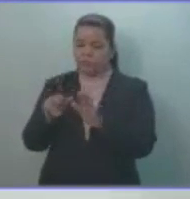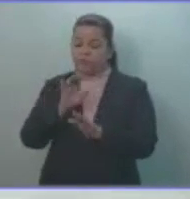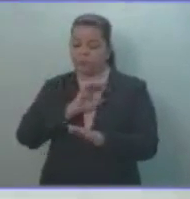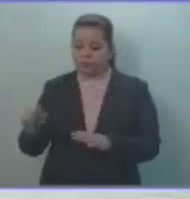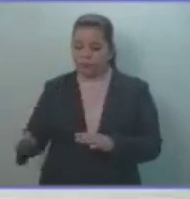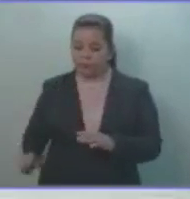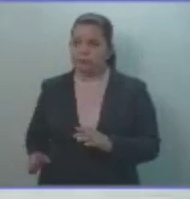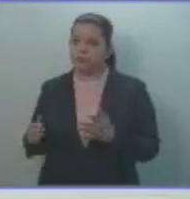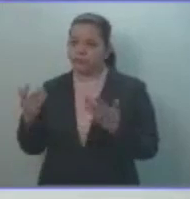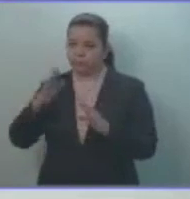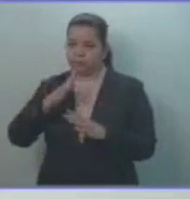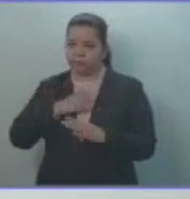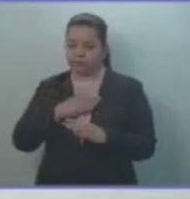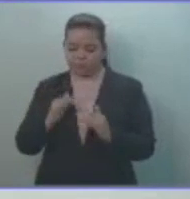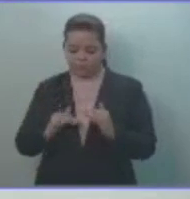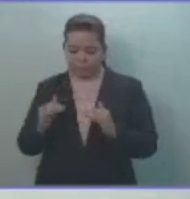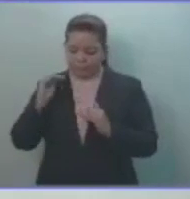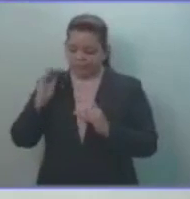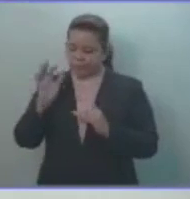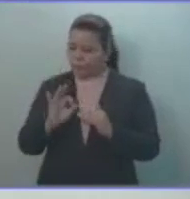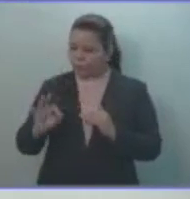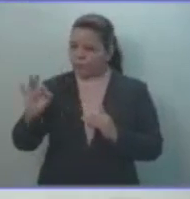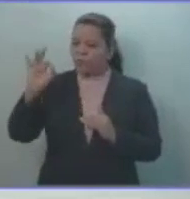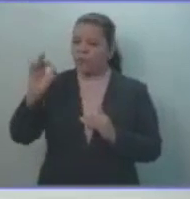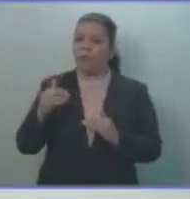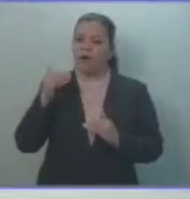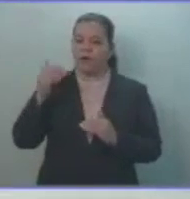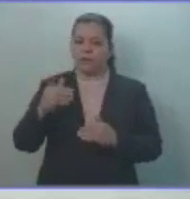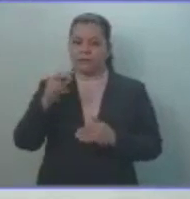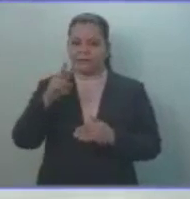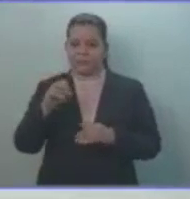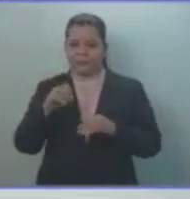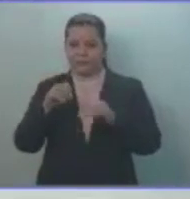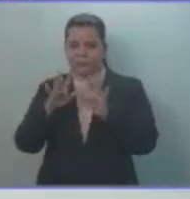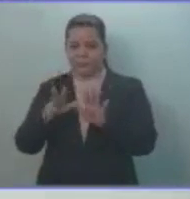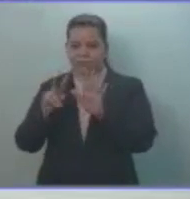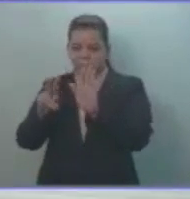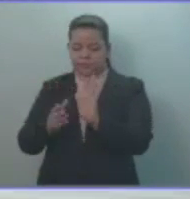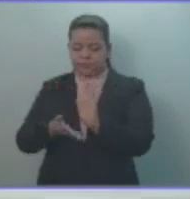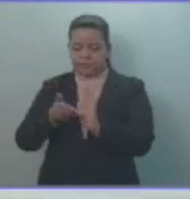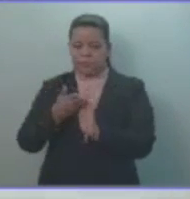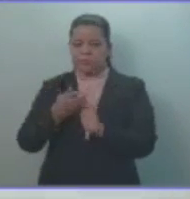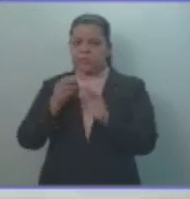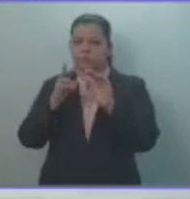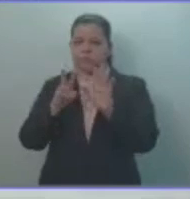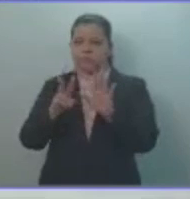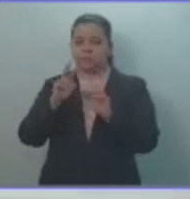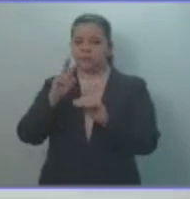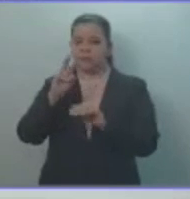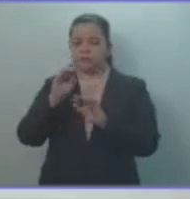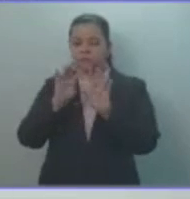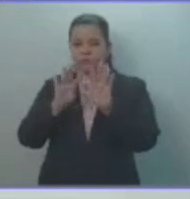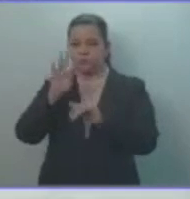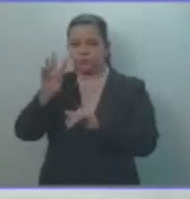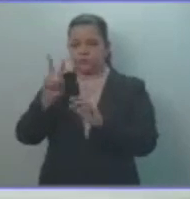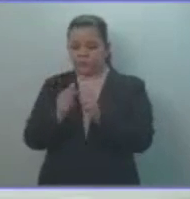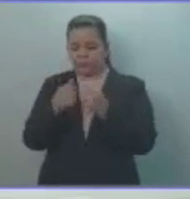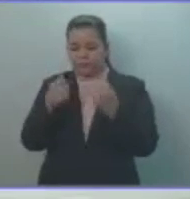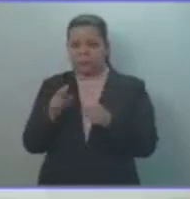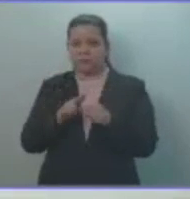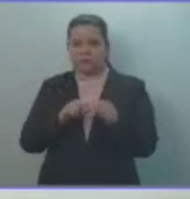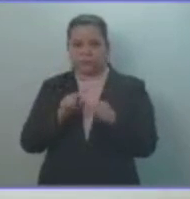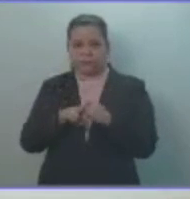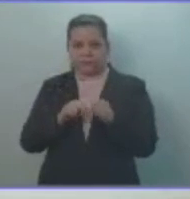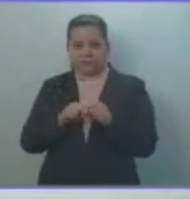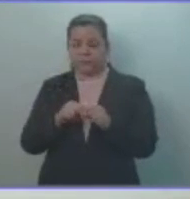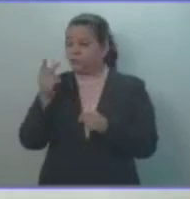alcanzó niveles récords. En el año 2017 se registraron 792 millones de dólares, un